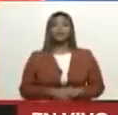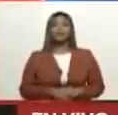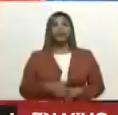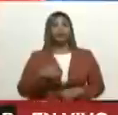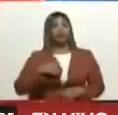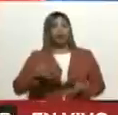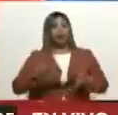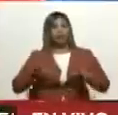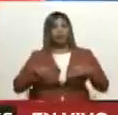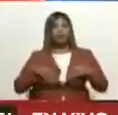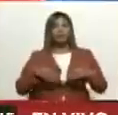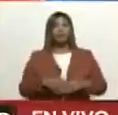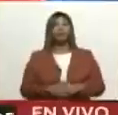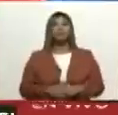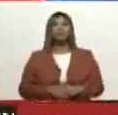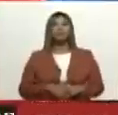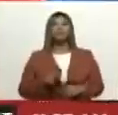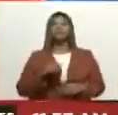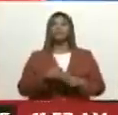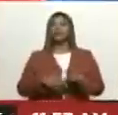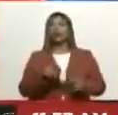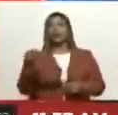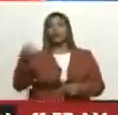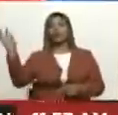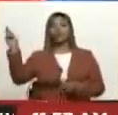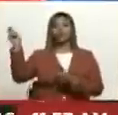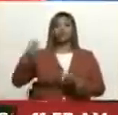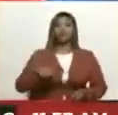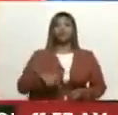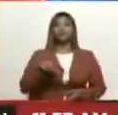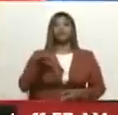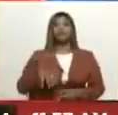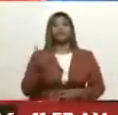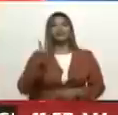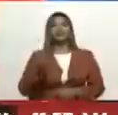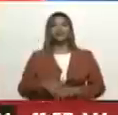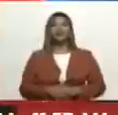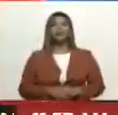a permitir se trasladen hacia nuestro país.